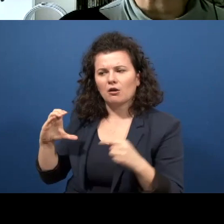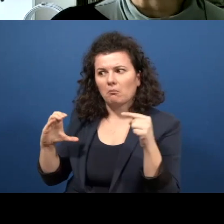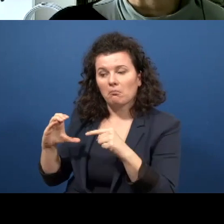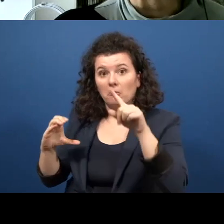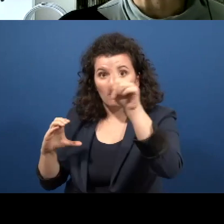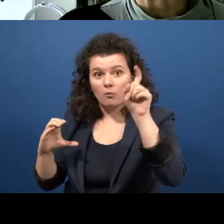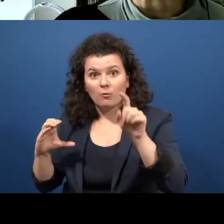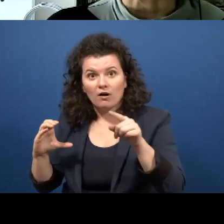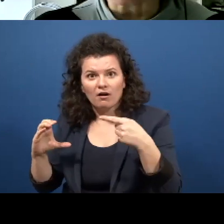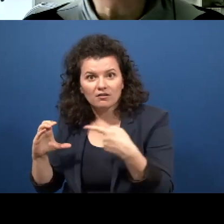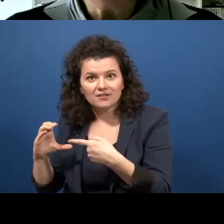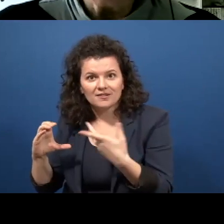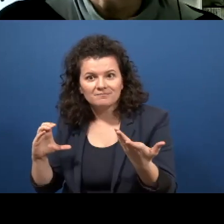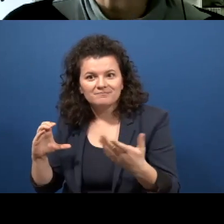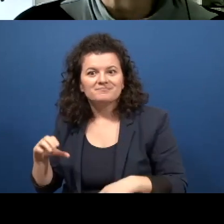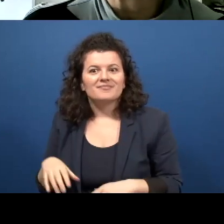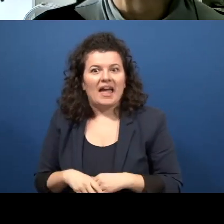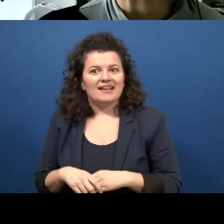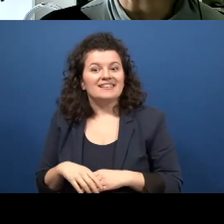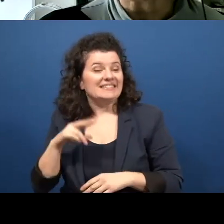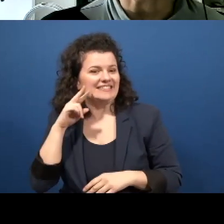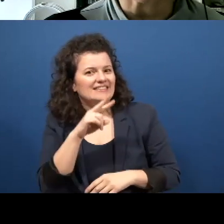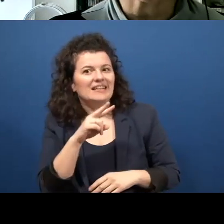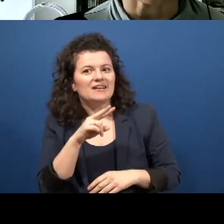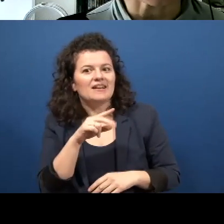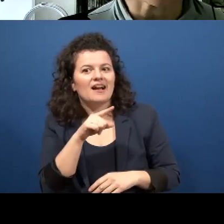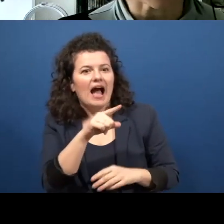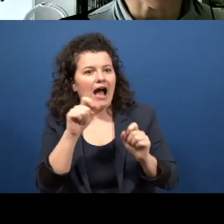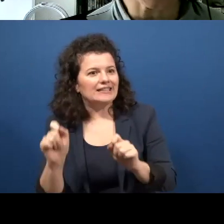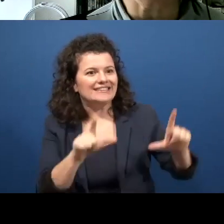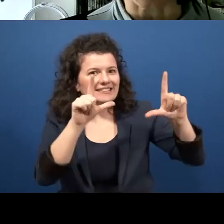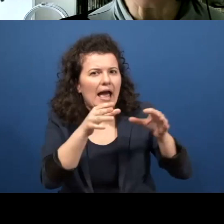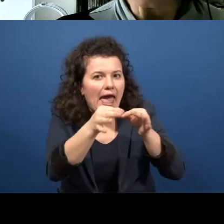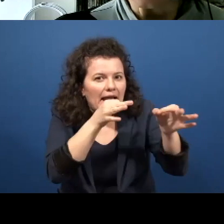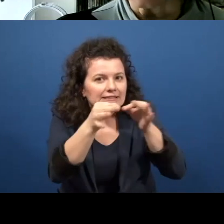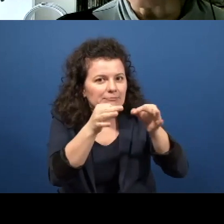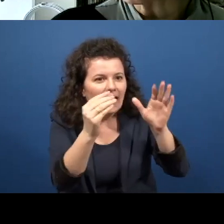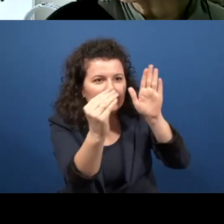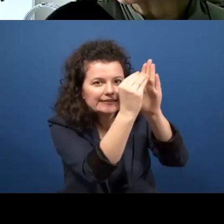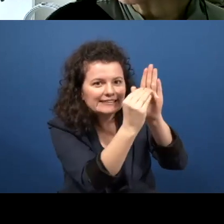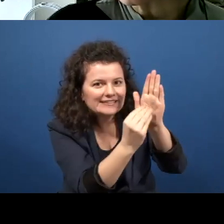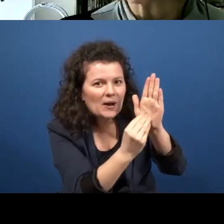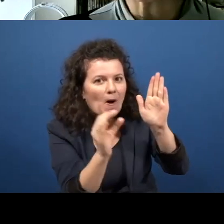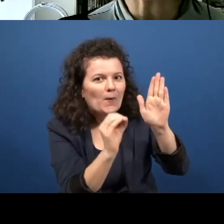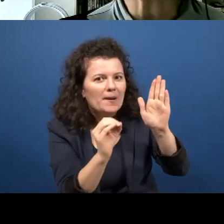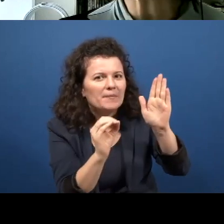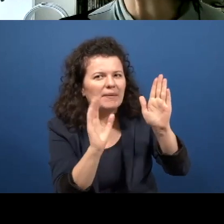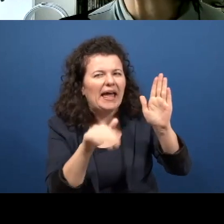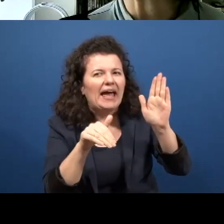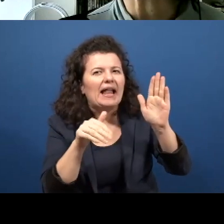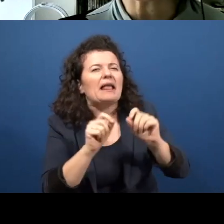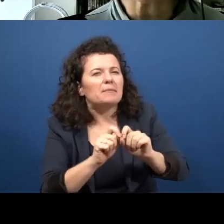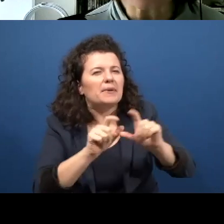es SKIC. Me doy cuenta que no tengo una diapositiva para esto, pero la voy a agregar después si les